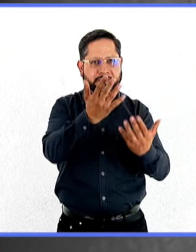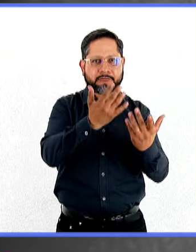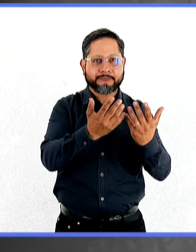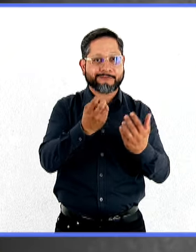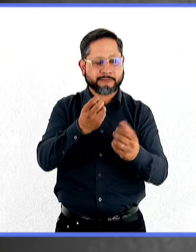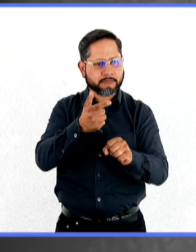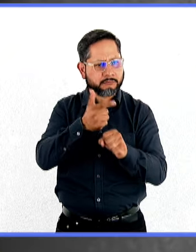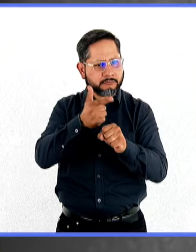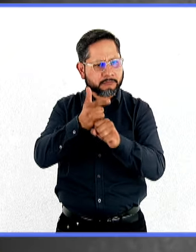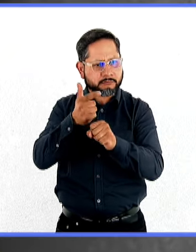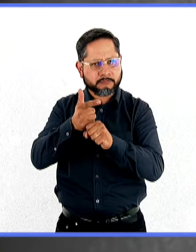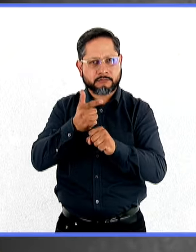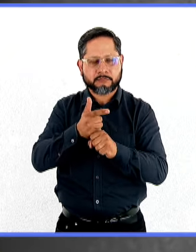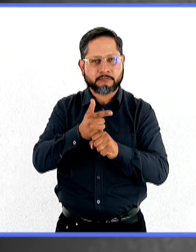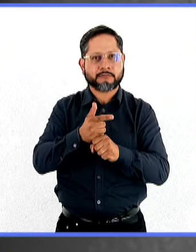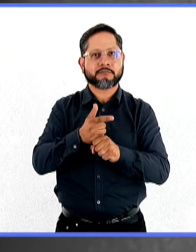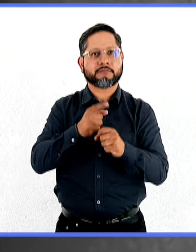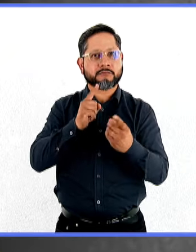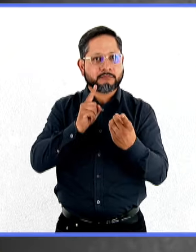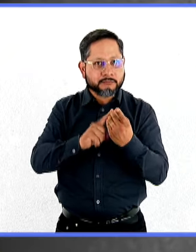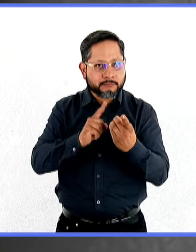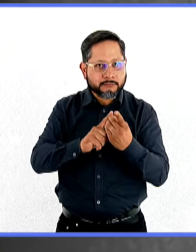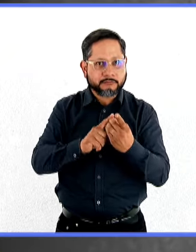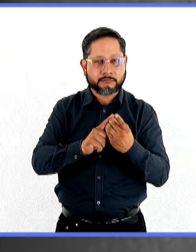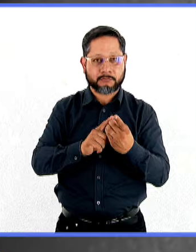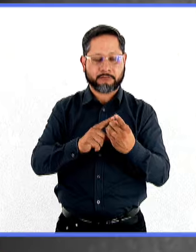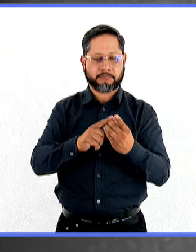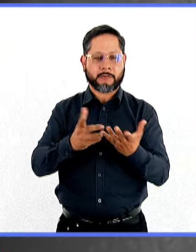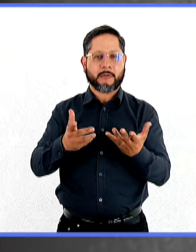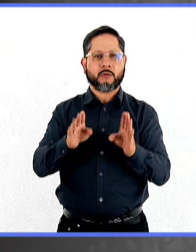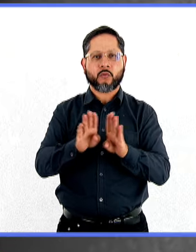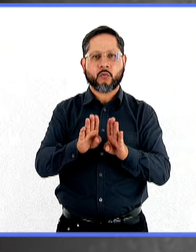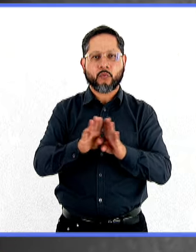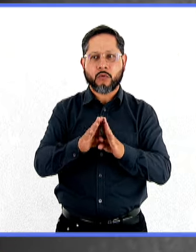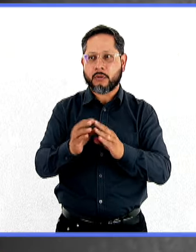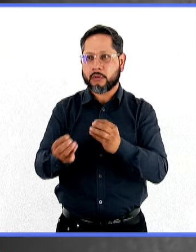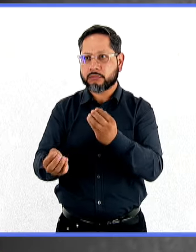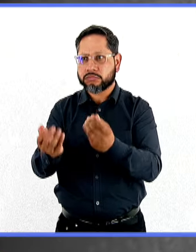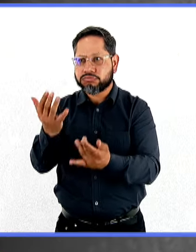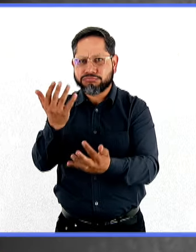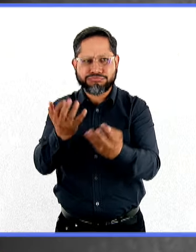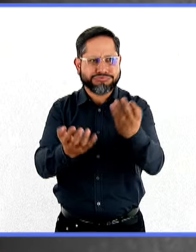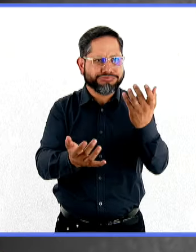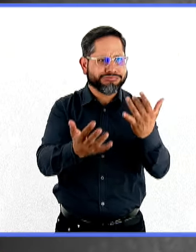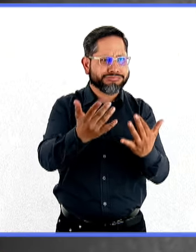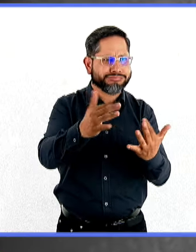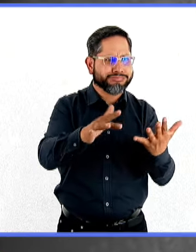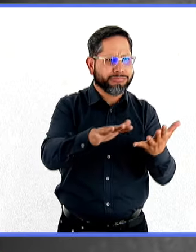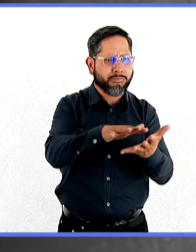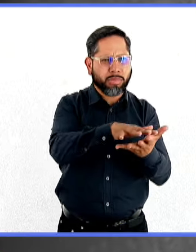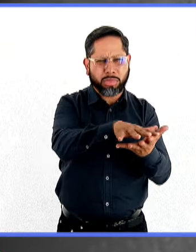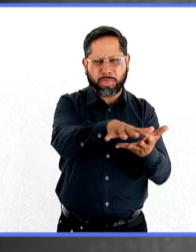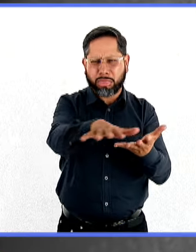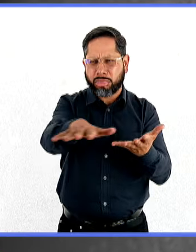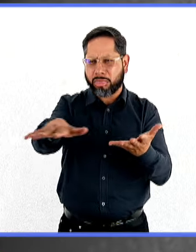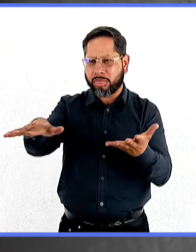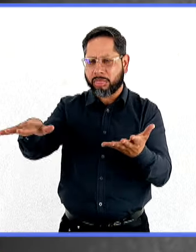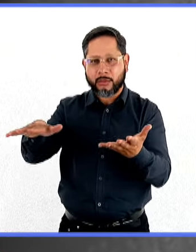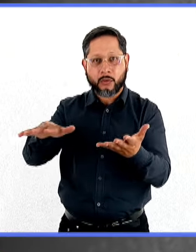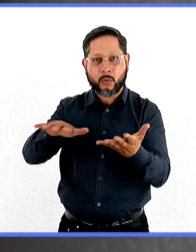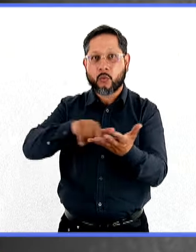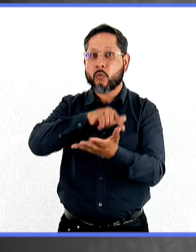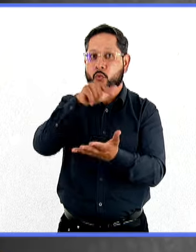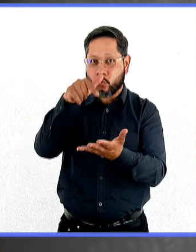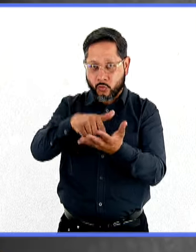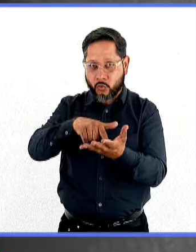también todo el público pueda darse cuenta no Nada más saber el número y la superficie de afectación sino dónde están distribuidos